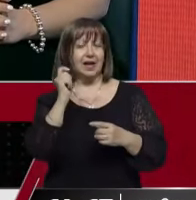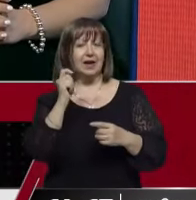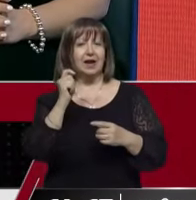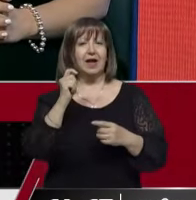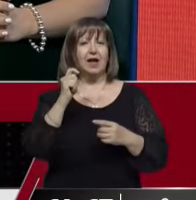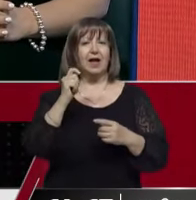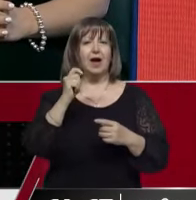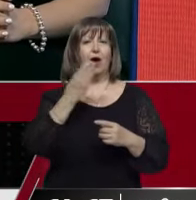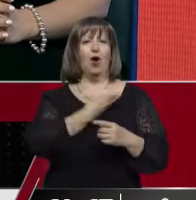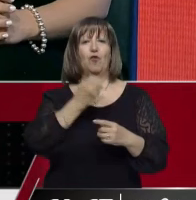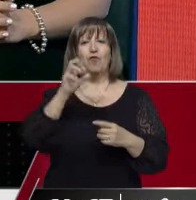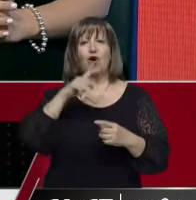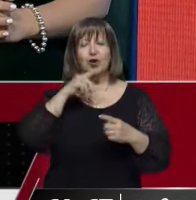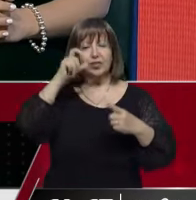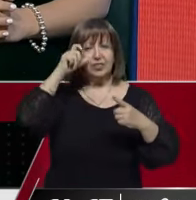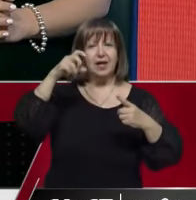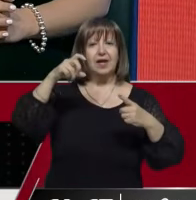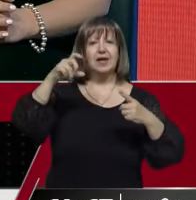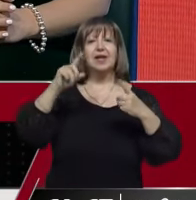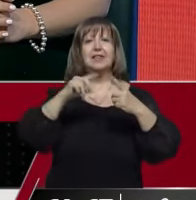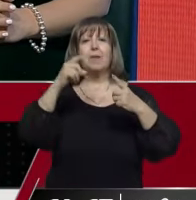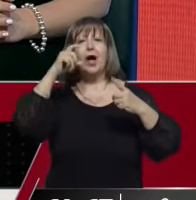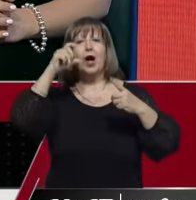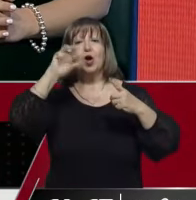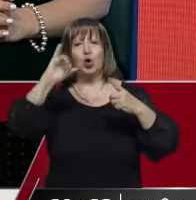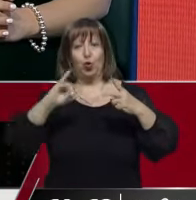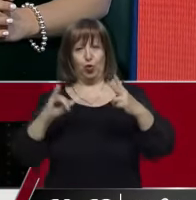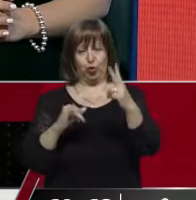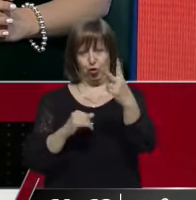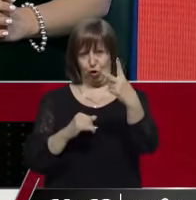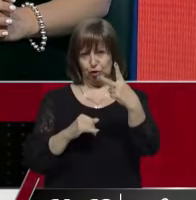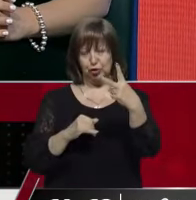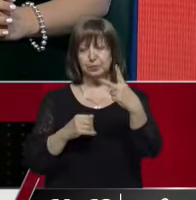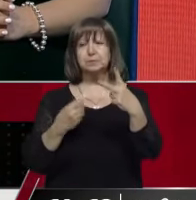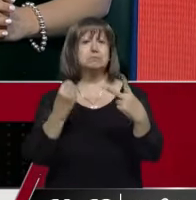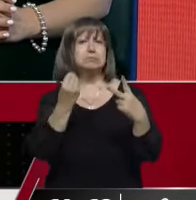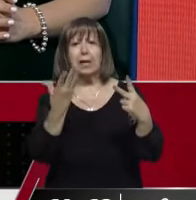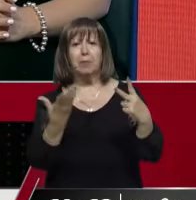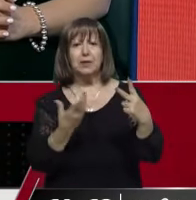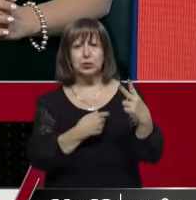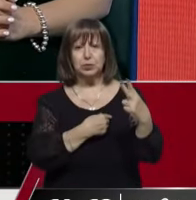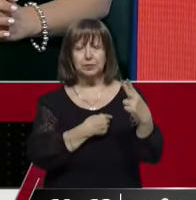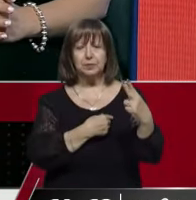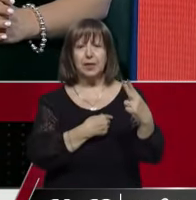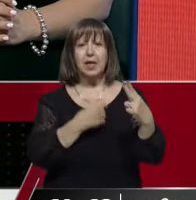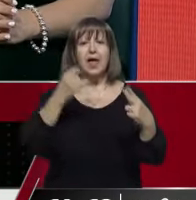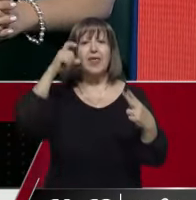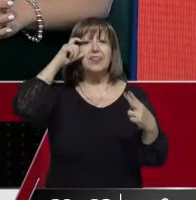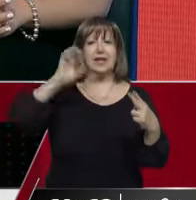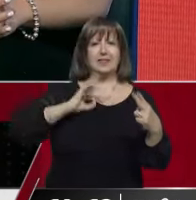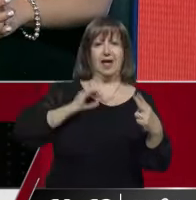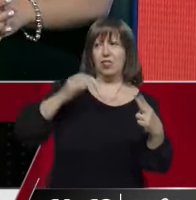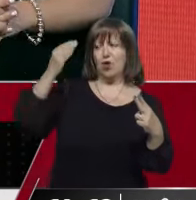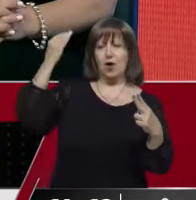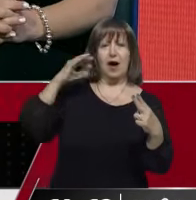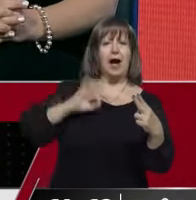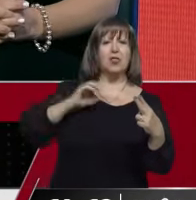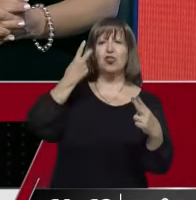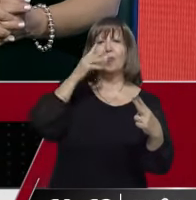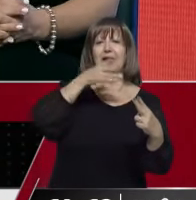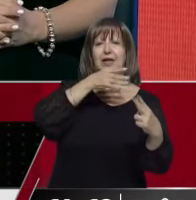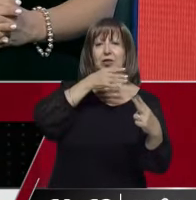Carla Monforte y por Mariano Cruz. Hasta ahí todo bien. ¿Qué es lo que sucede? 10 años atrás,